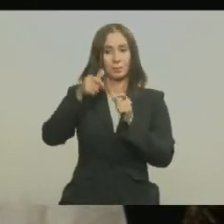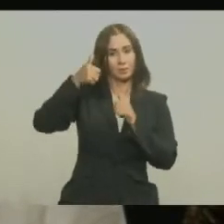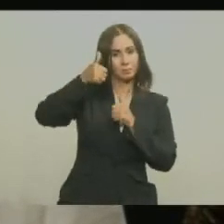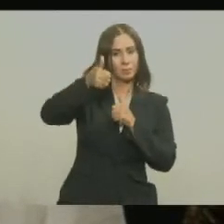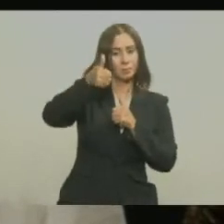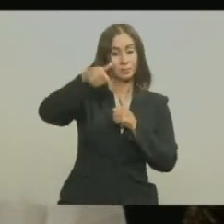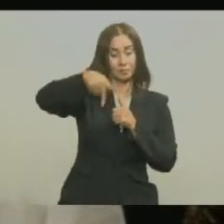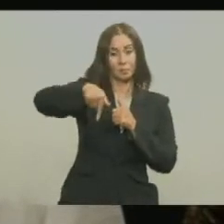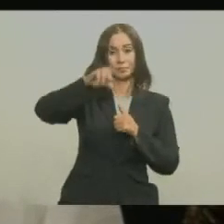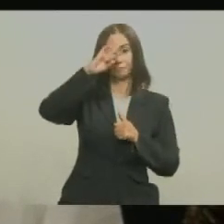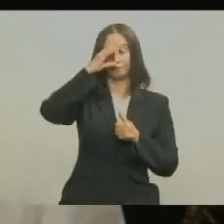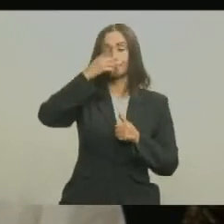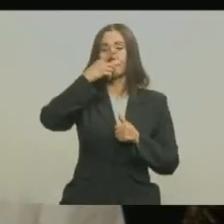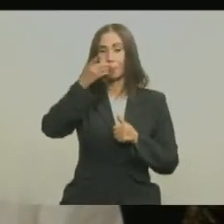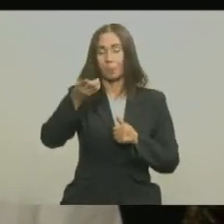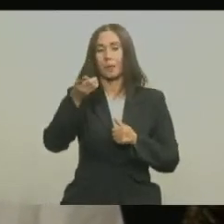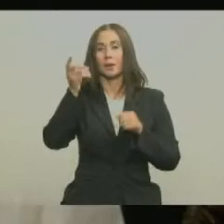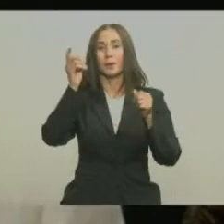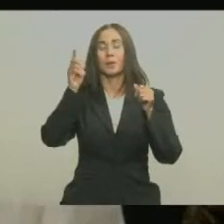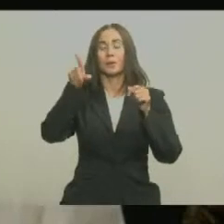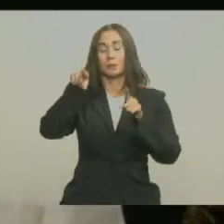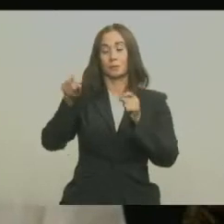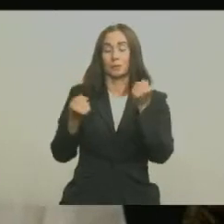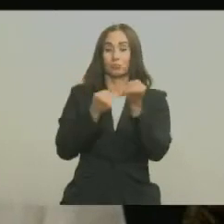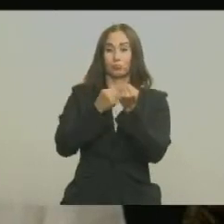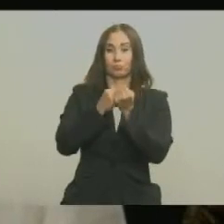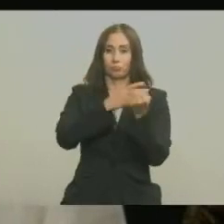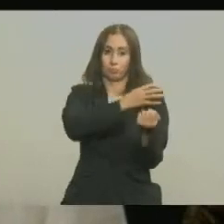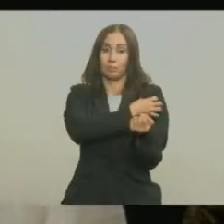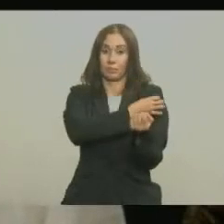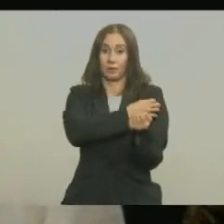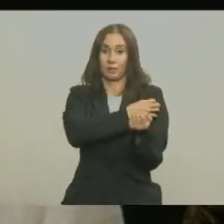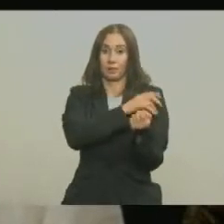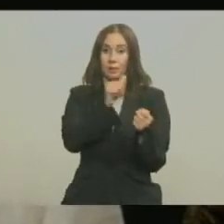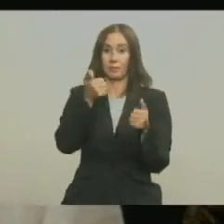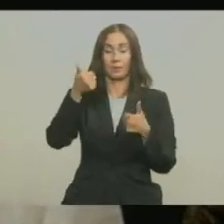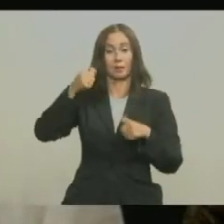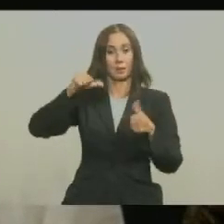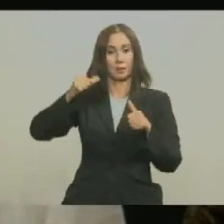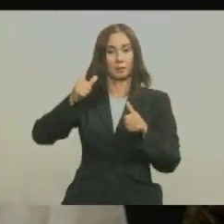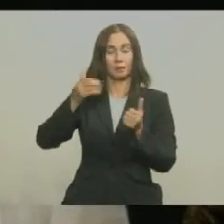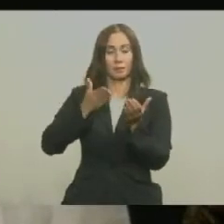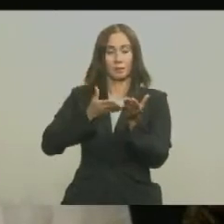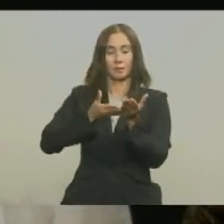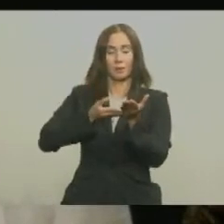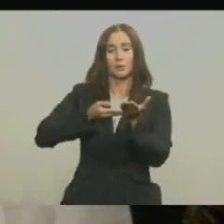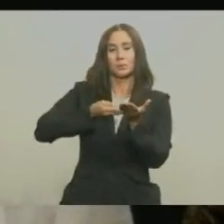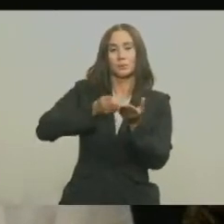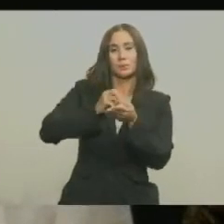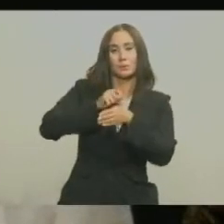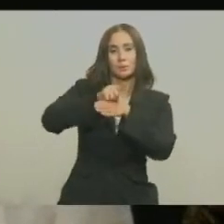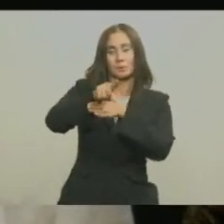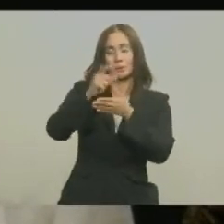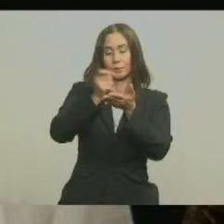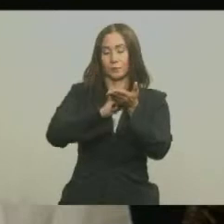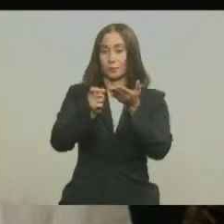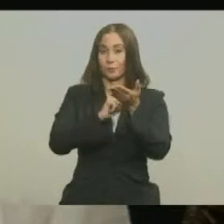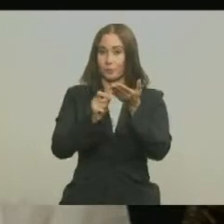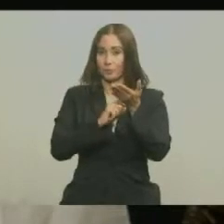en República Dominicana con las autoridades argentinas. Hemos enviado una nota